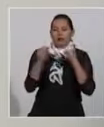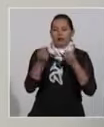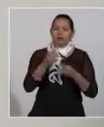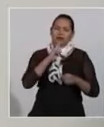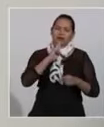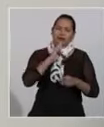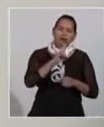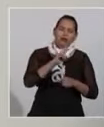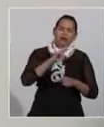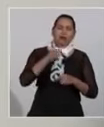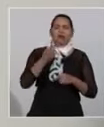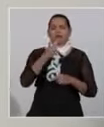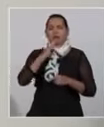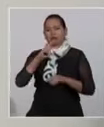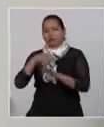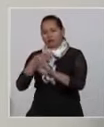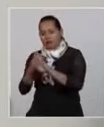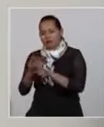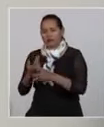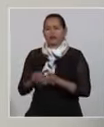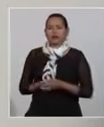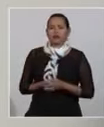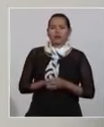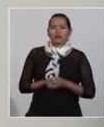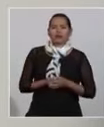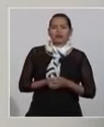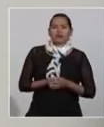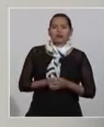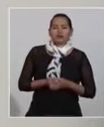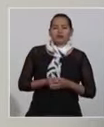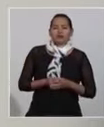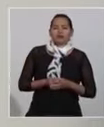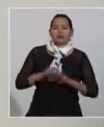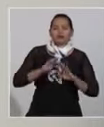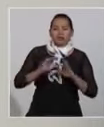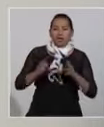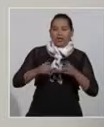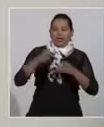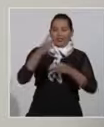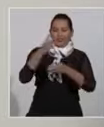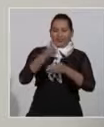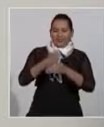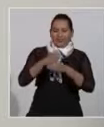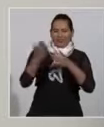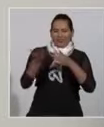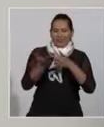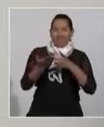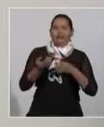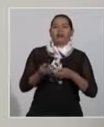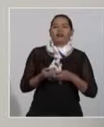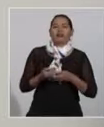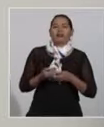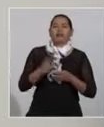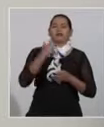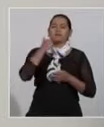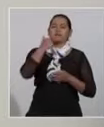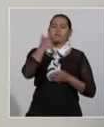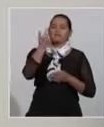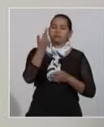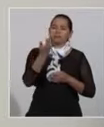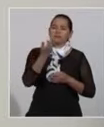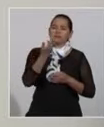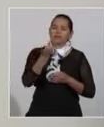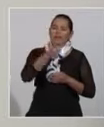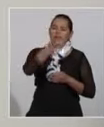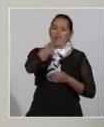sus, contrarréplicas. Ya justamente en la tercera y última etapa, queremos darle la palabra a cada